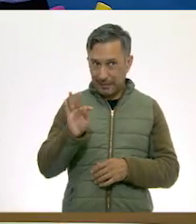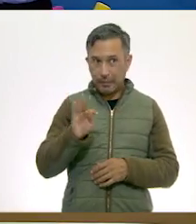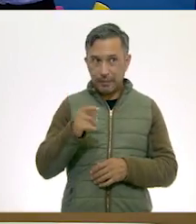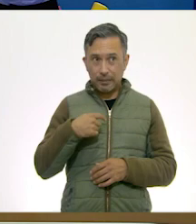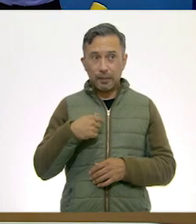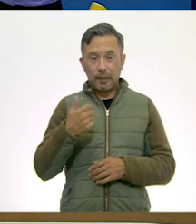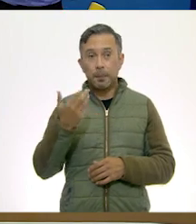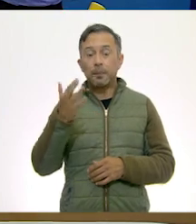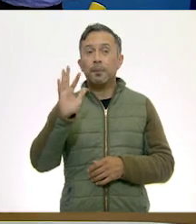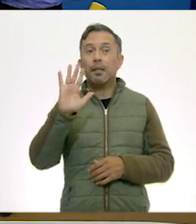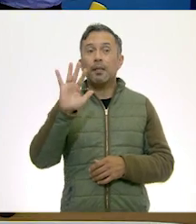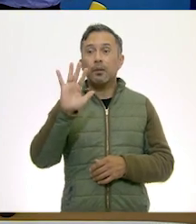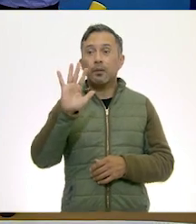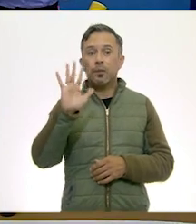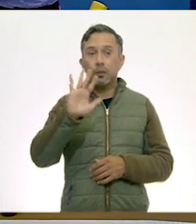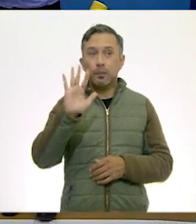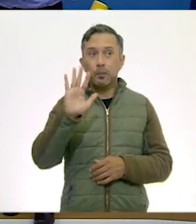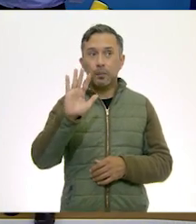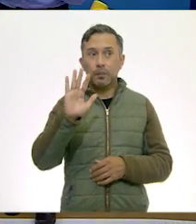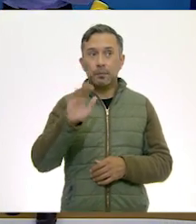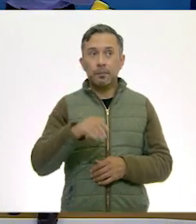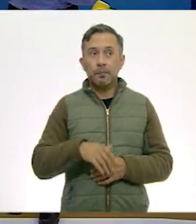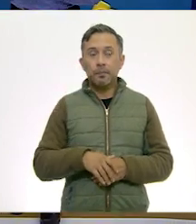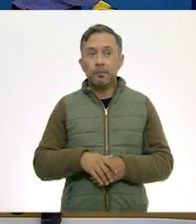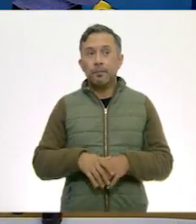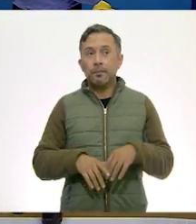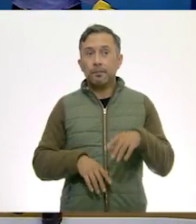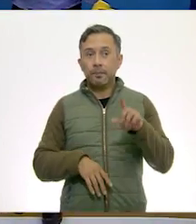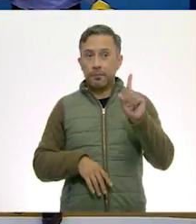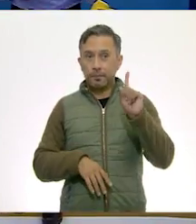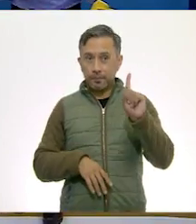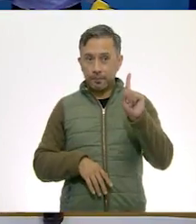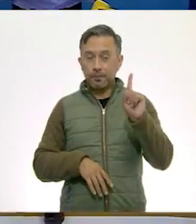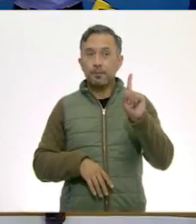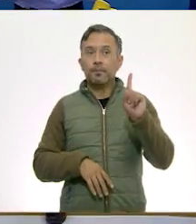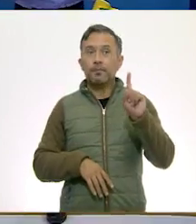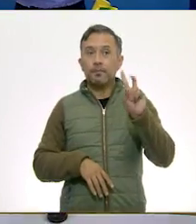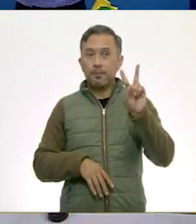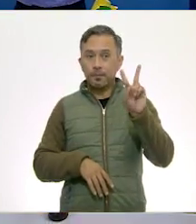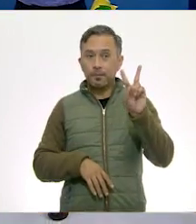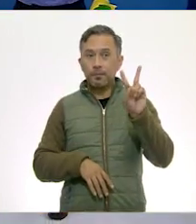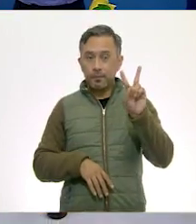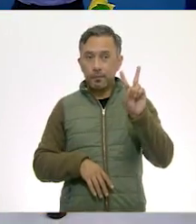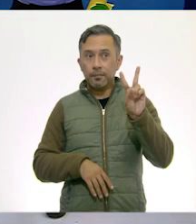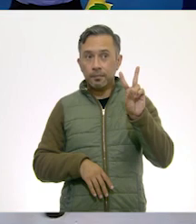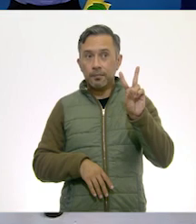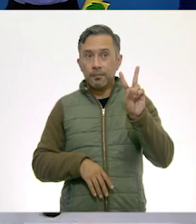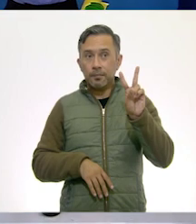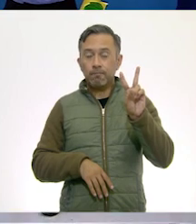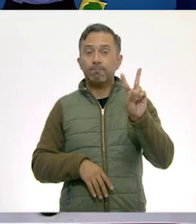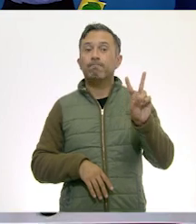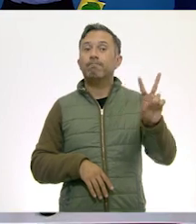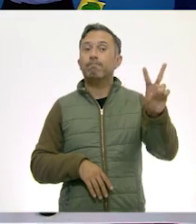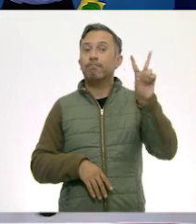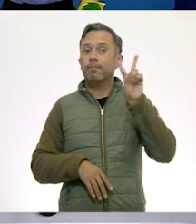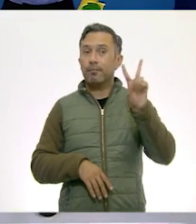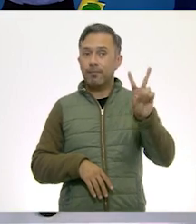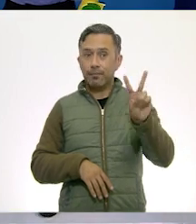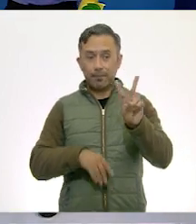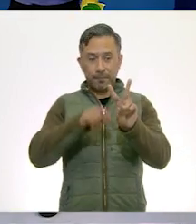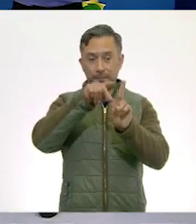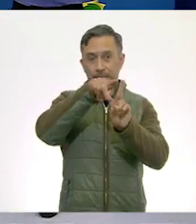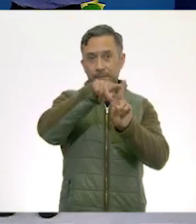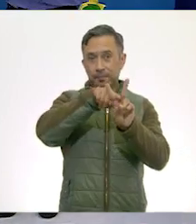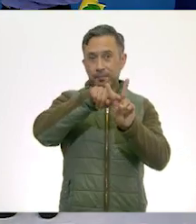mano, extendemos el dedo índice y medio, los dos, y formamos un ángulo